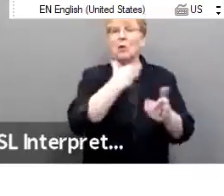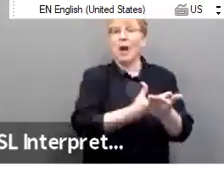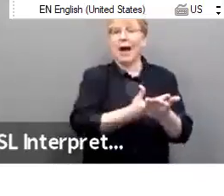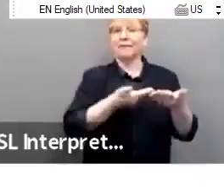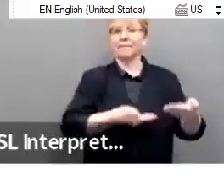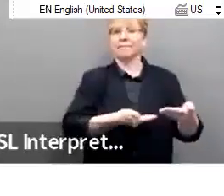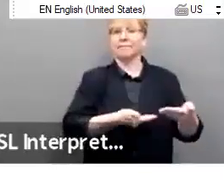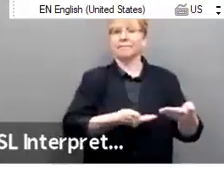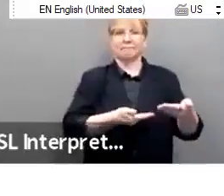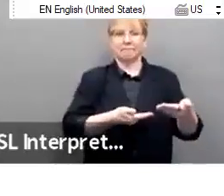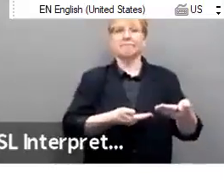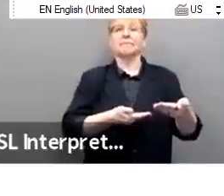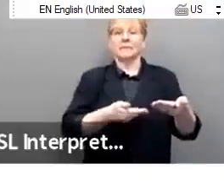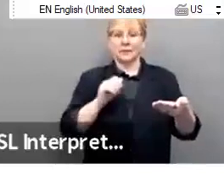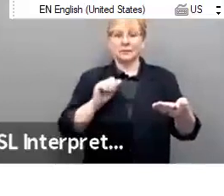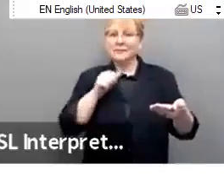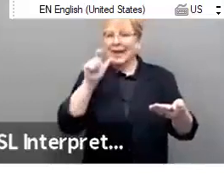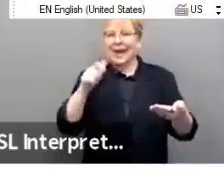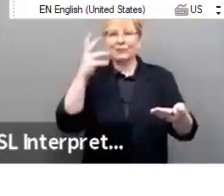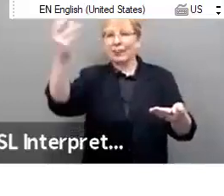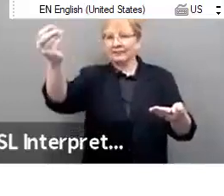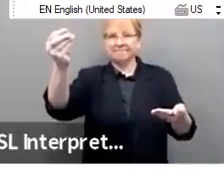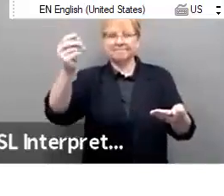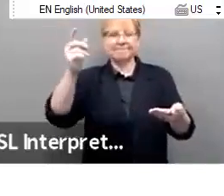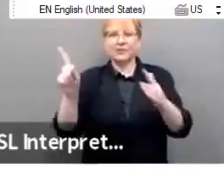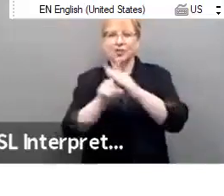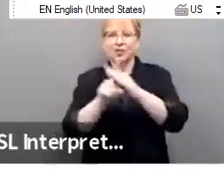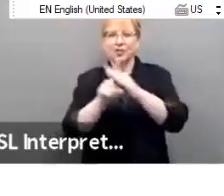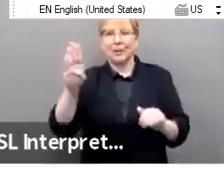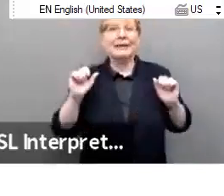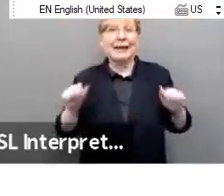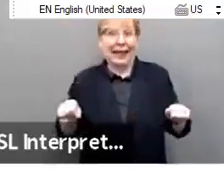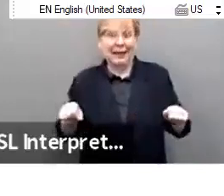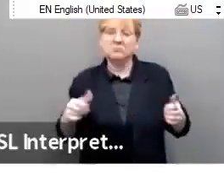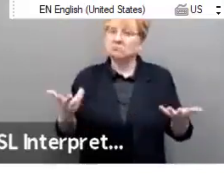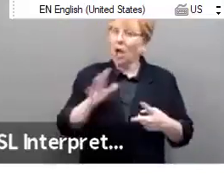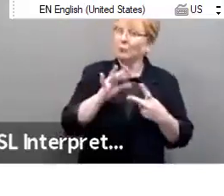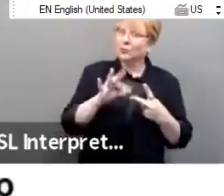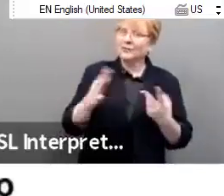clínica. Los lugares para hacerse la prueba pueden ir a